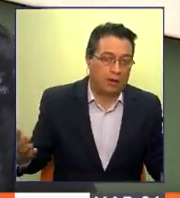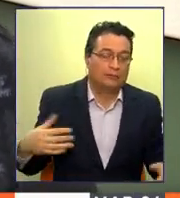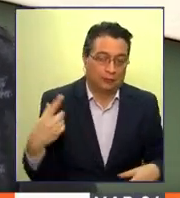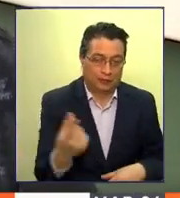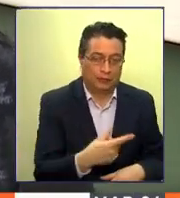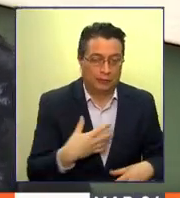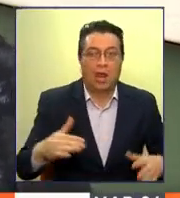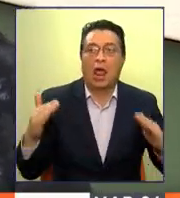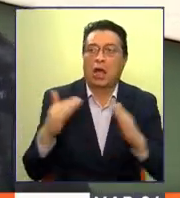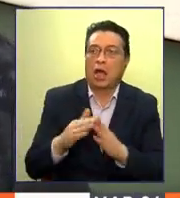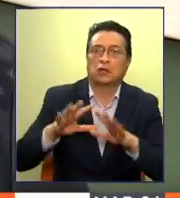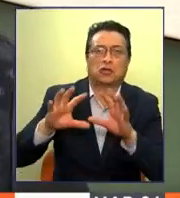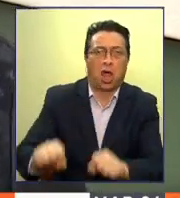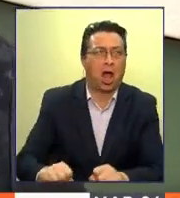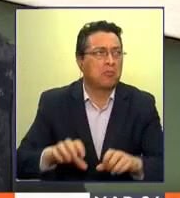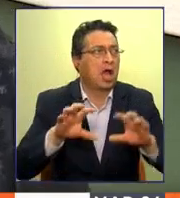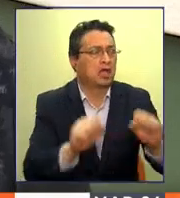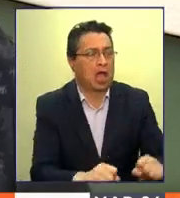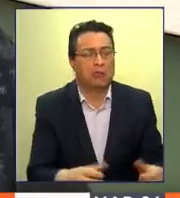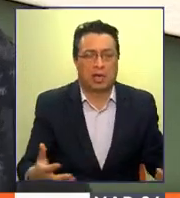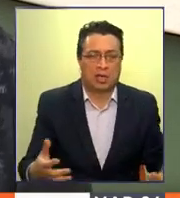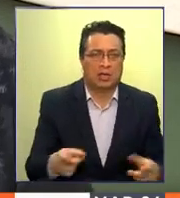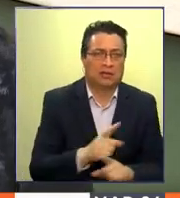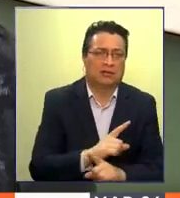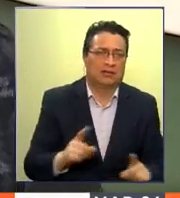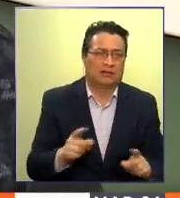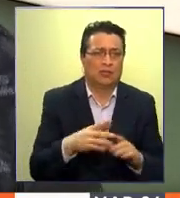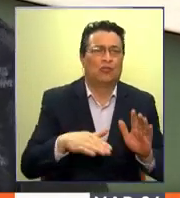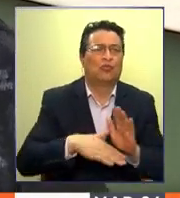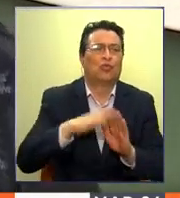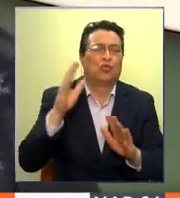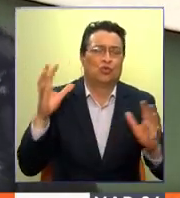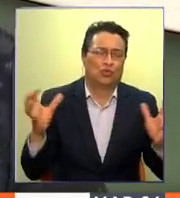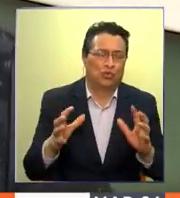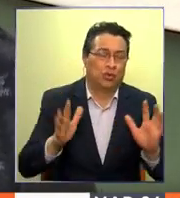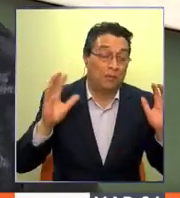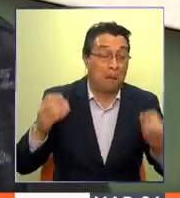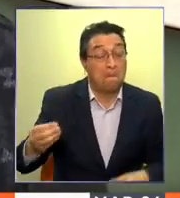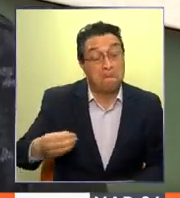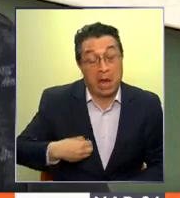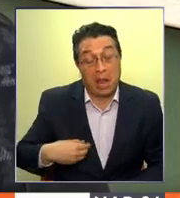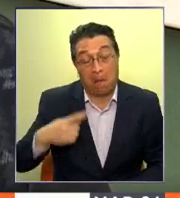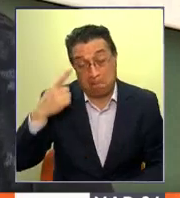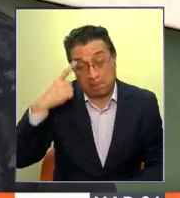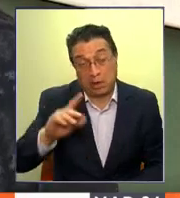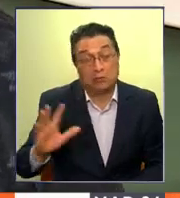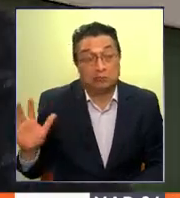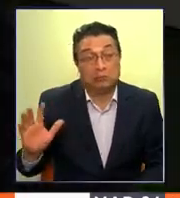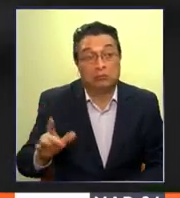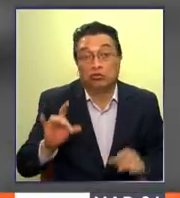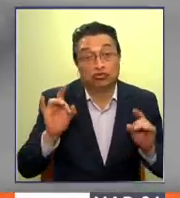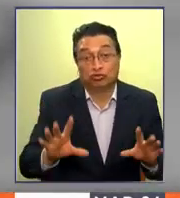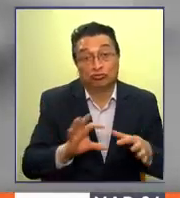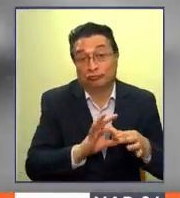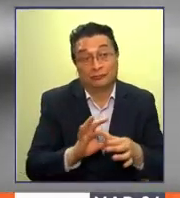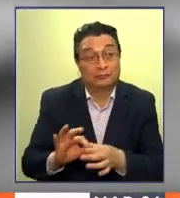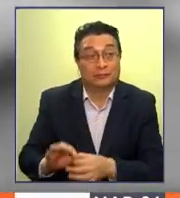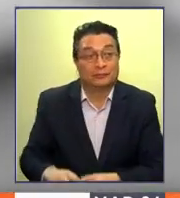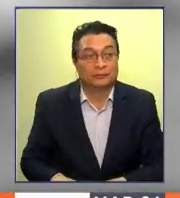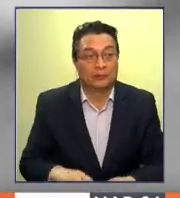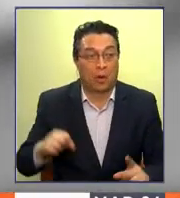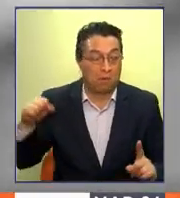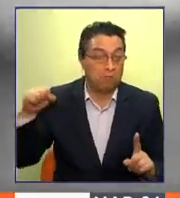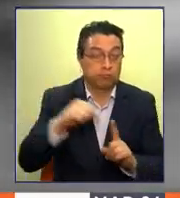las casas y no se ve mucha delincuencia. Una lata, pero es lo que está pasando.